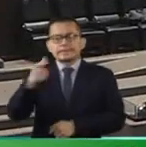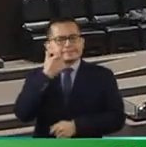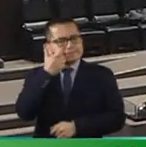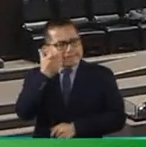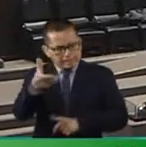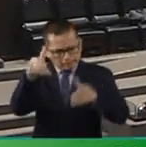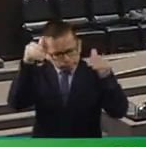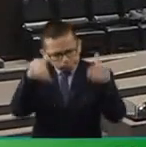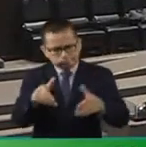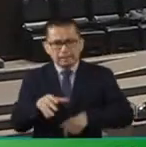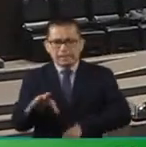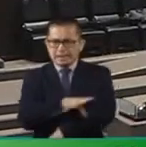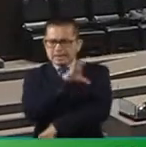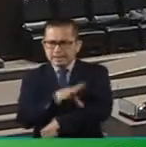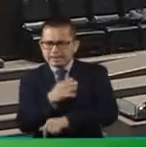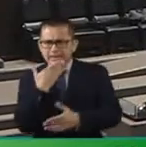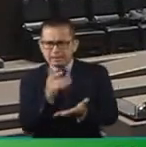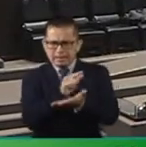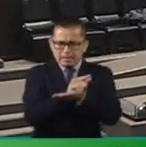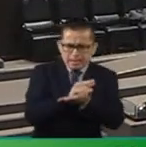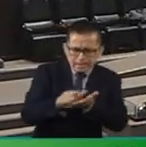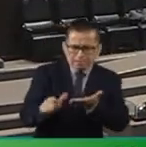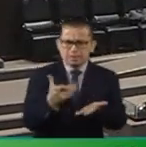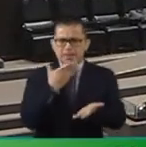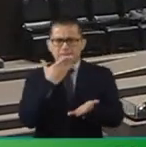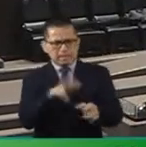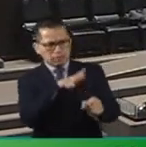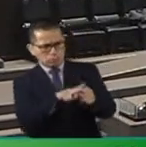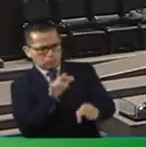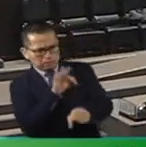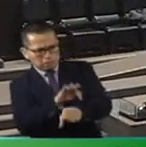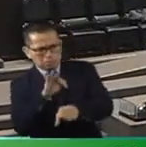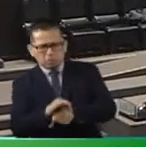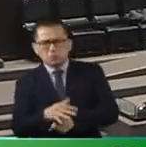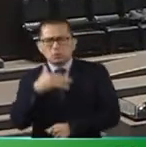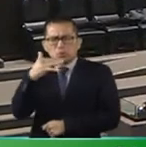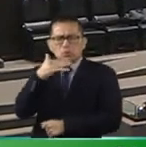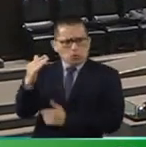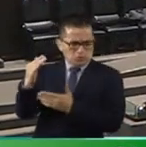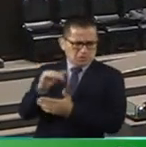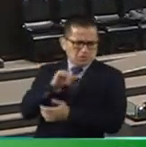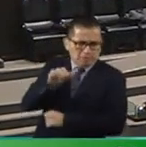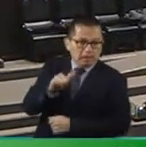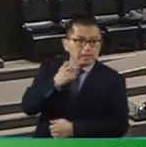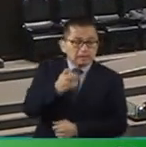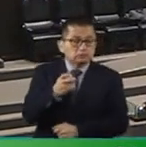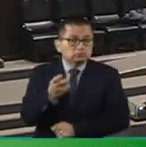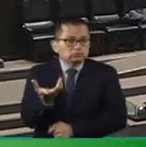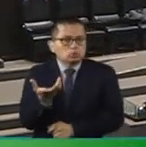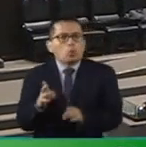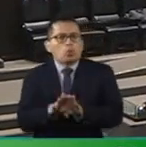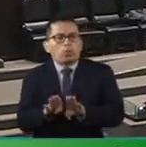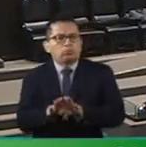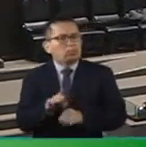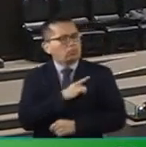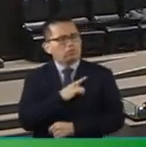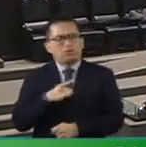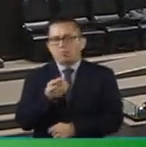energías sustentables, las energías no tóxicas. Y para eso se necesita la inversión